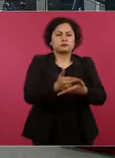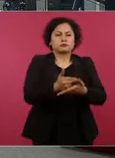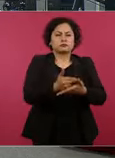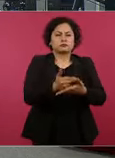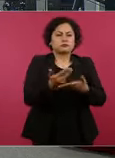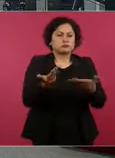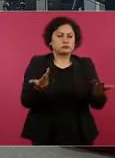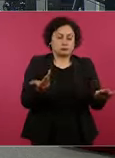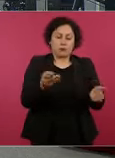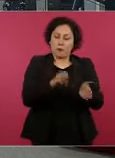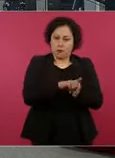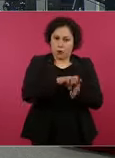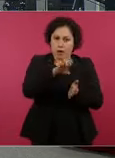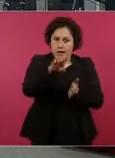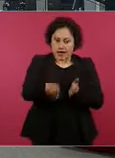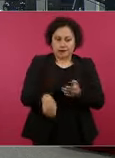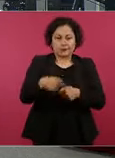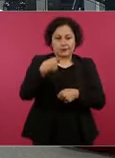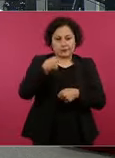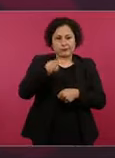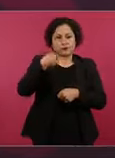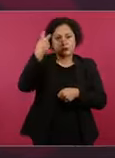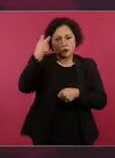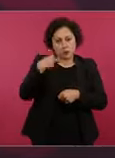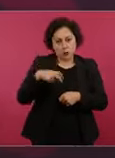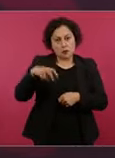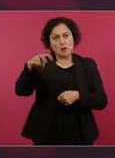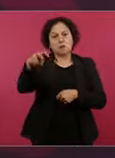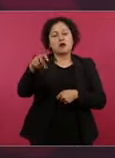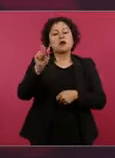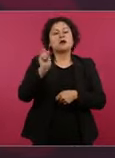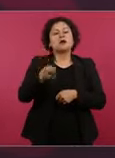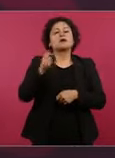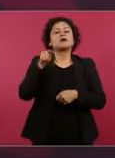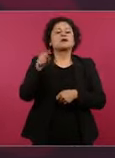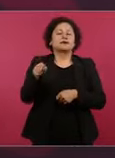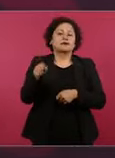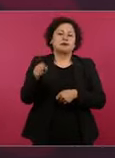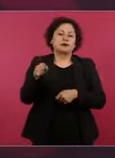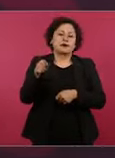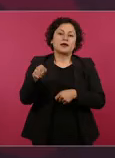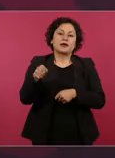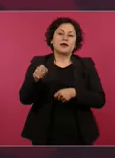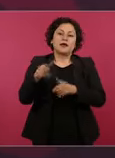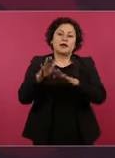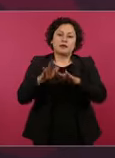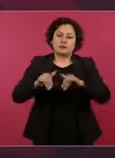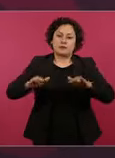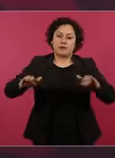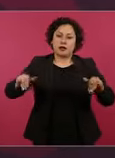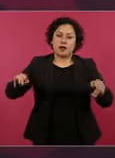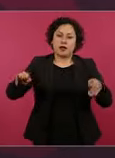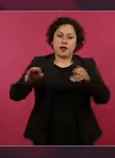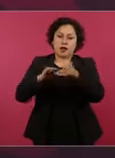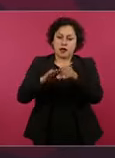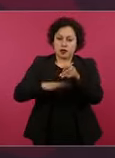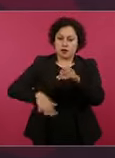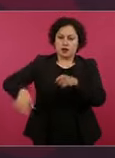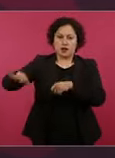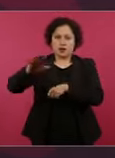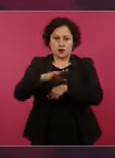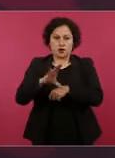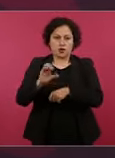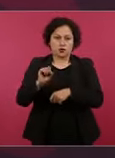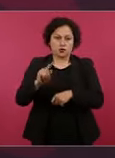Si yo voy a una gira por la Costa Chica, ya sé que me tengo que parar 20